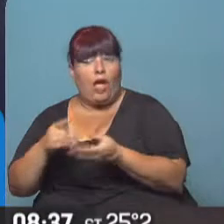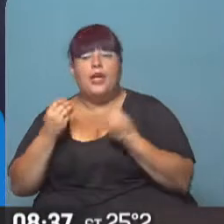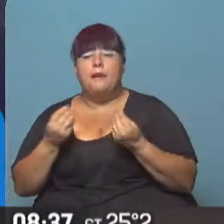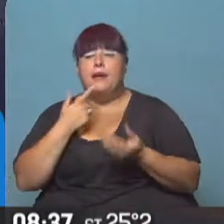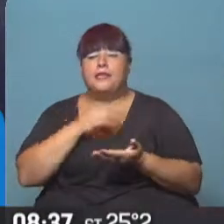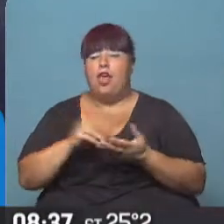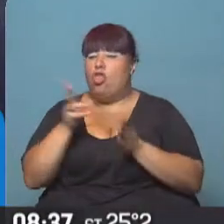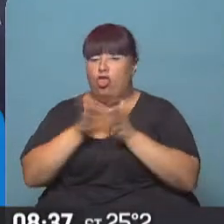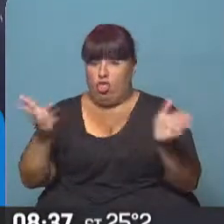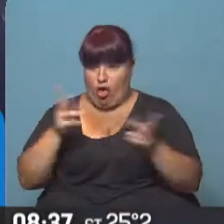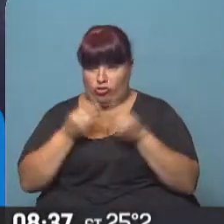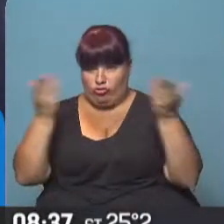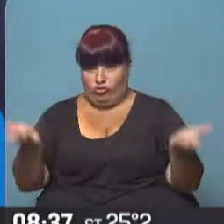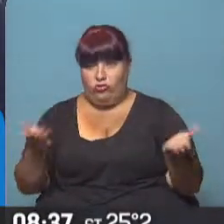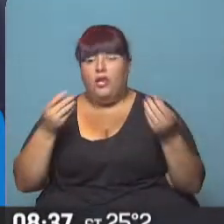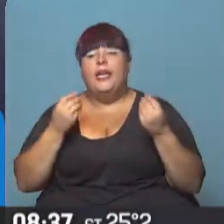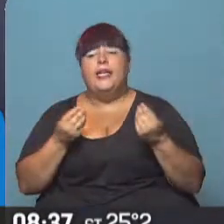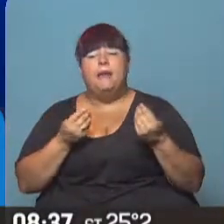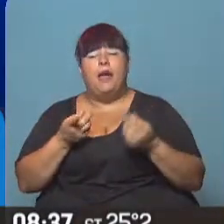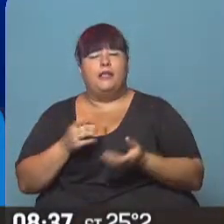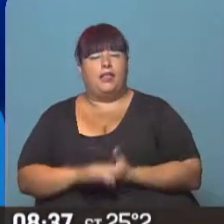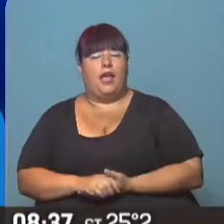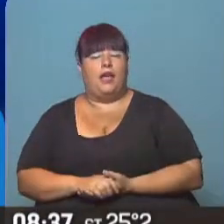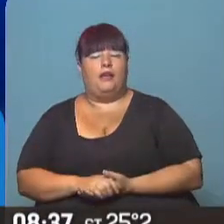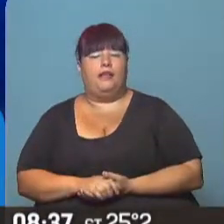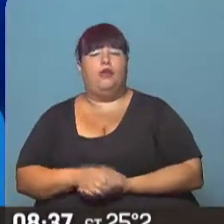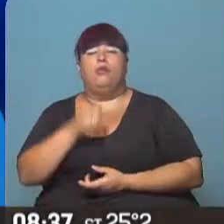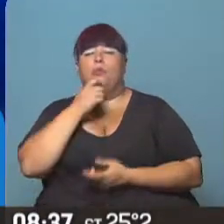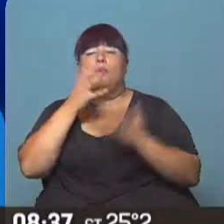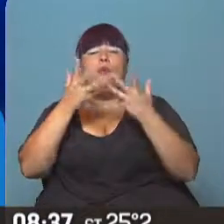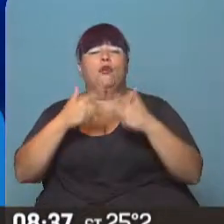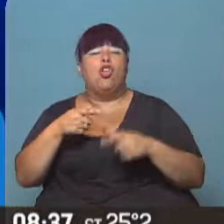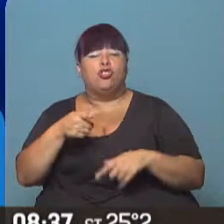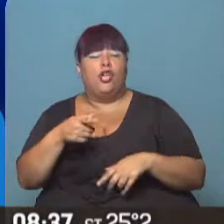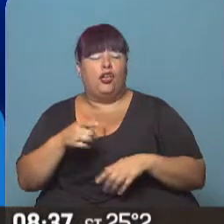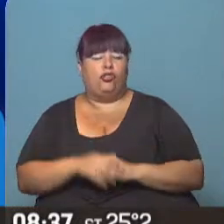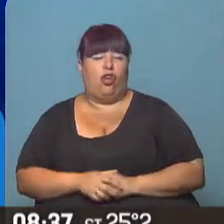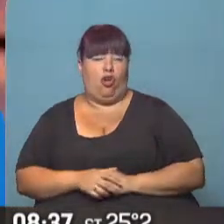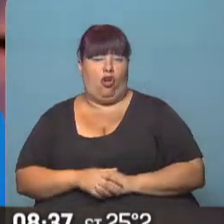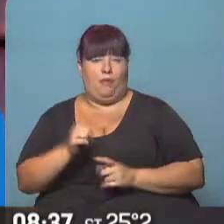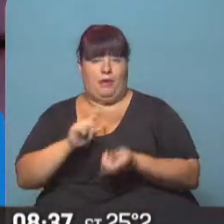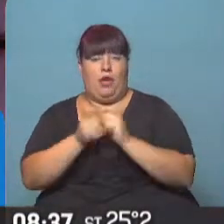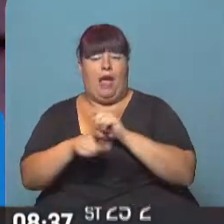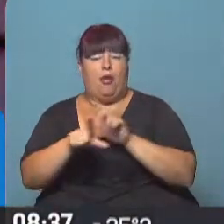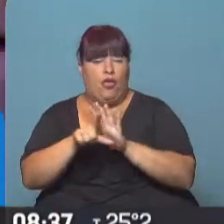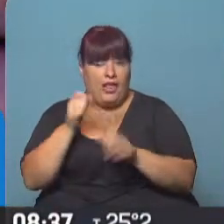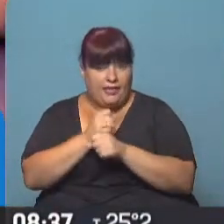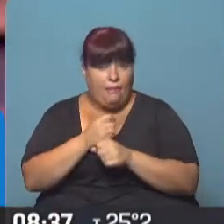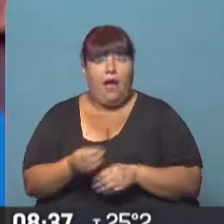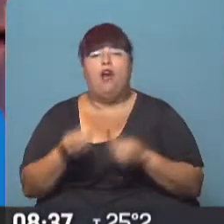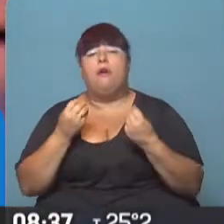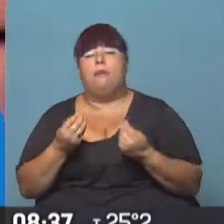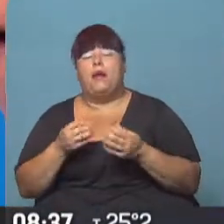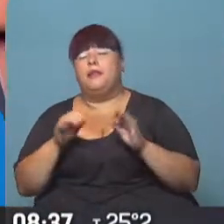pasar? Van a las dos cámaras. A las dos cámaras. A las dos cámaras. ¿Qué va a pasar con aquellos proyectos que están... como la reforma laboral? ¿Qué va a pasar